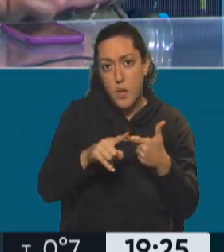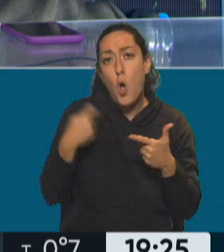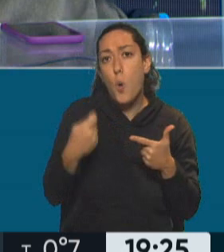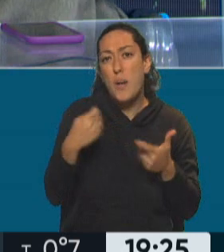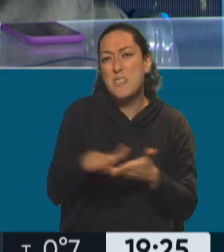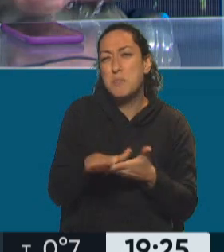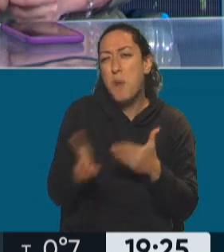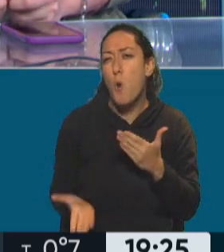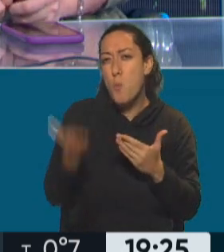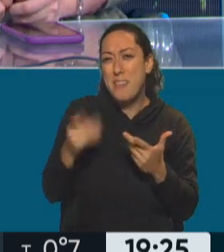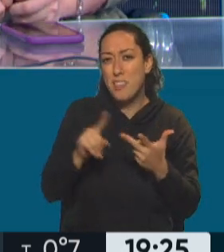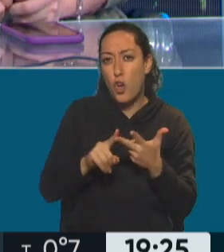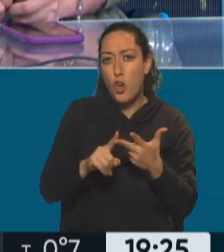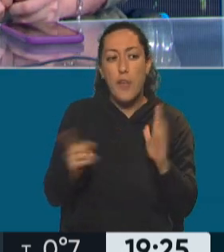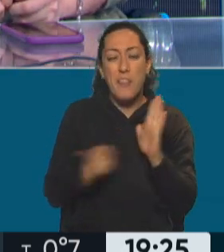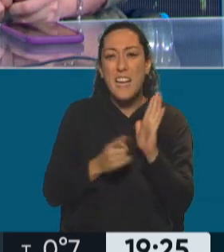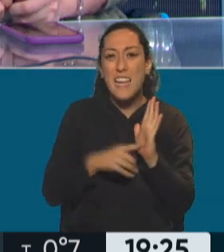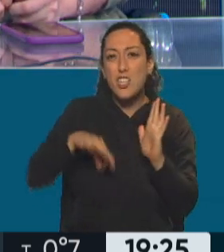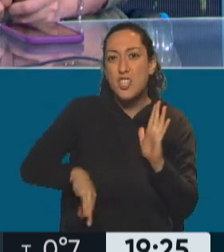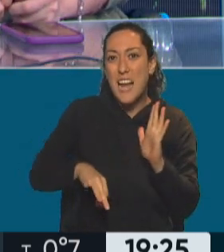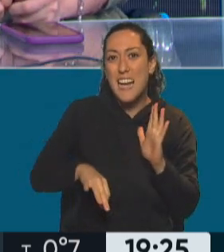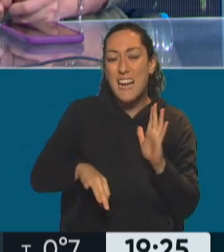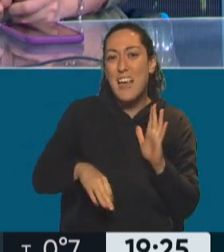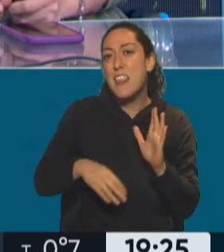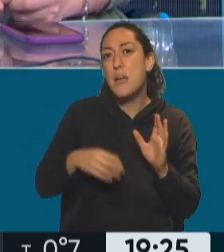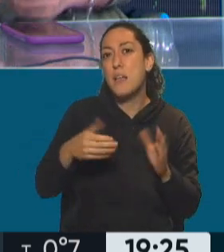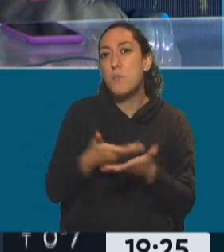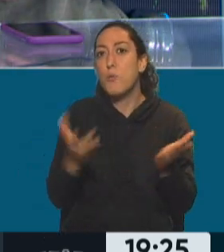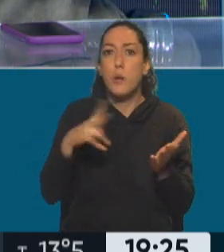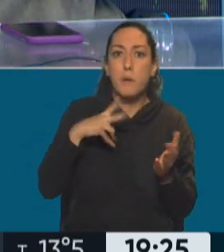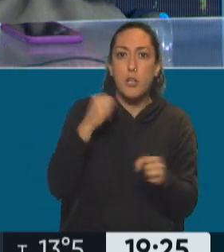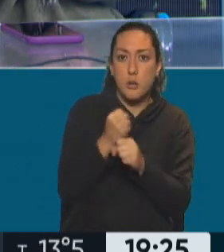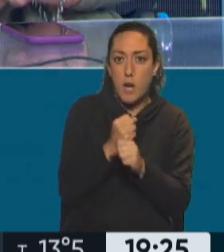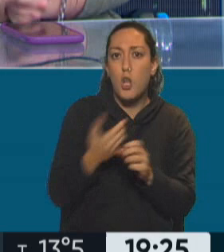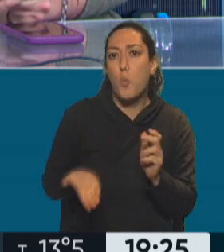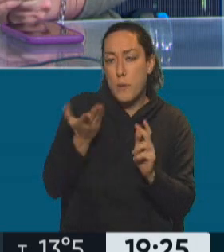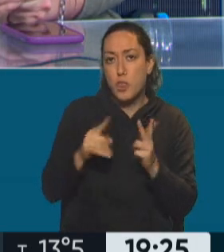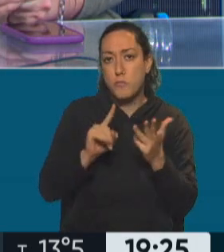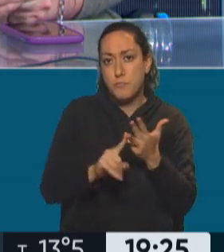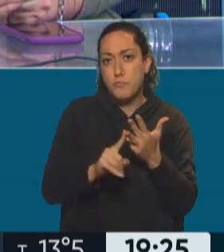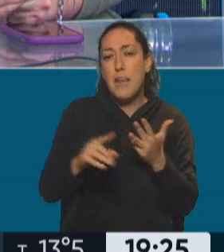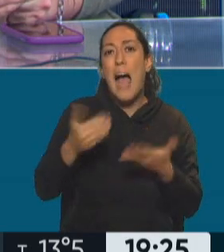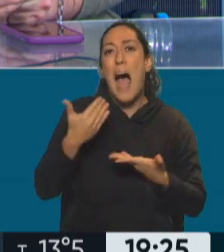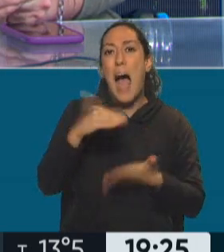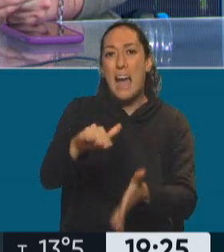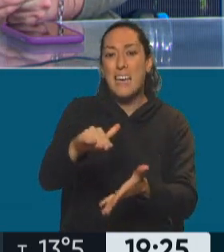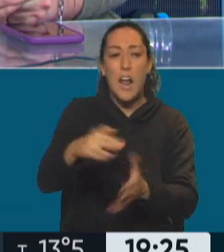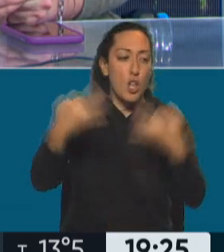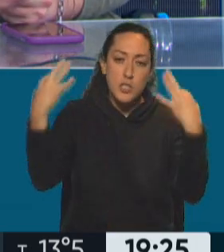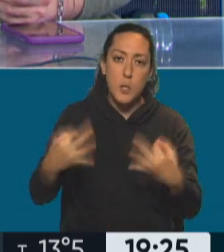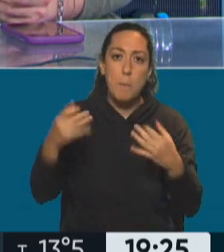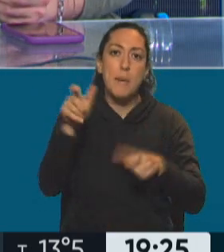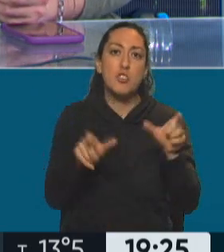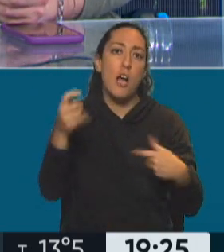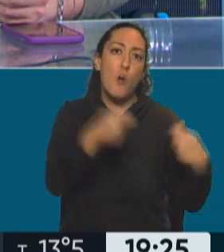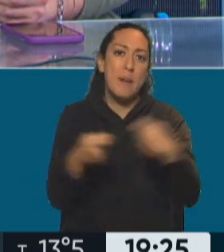jubilación mínima, aumento por decreto de los salarios para trabajadores públicos y privados y además garantizar el aguinaldo para